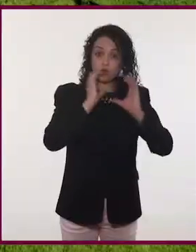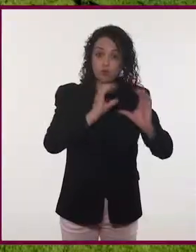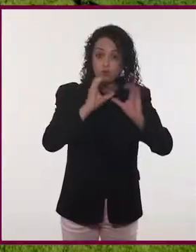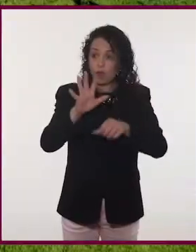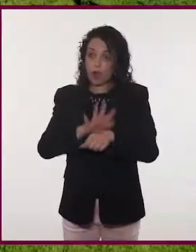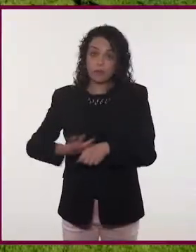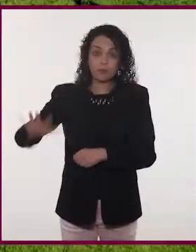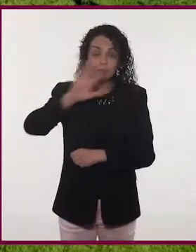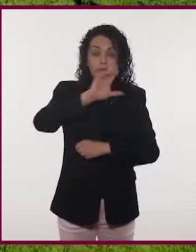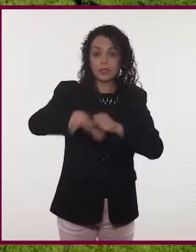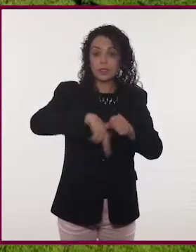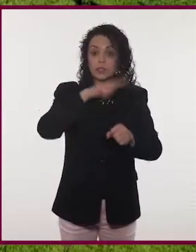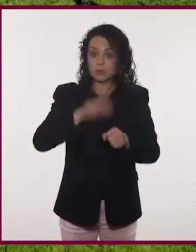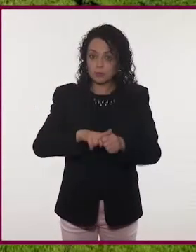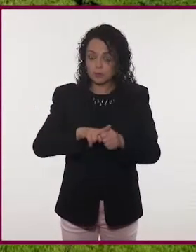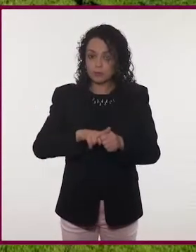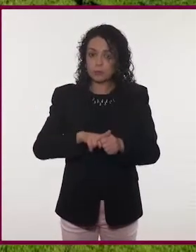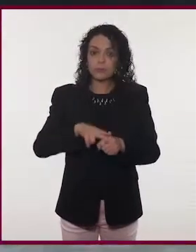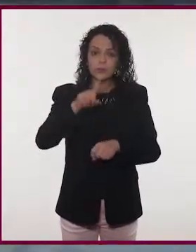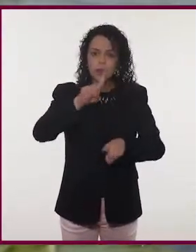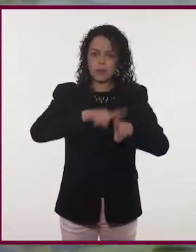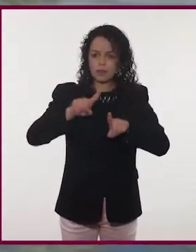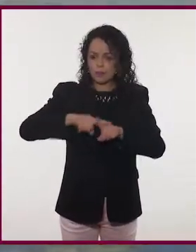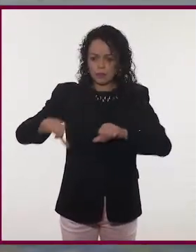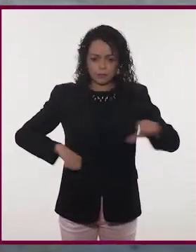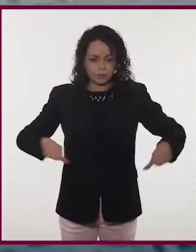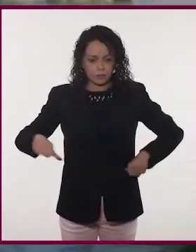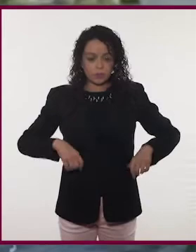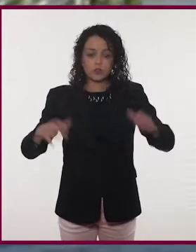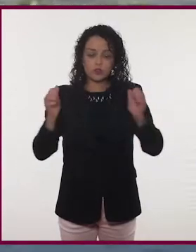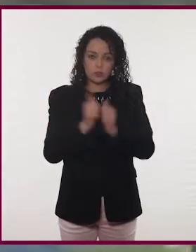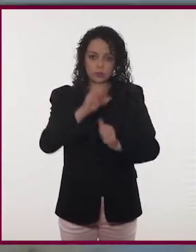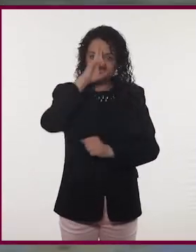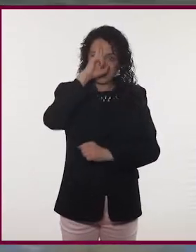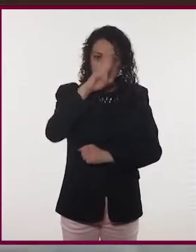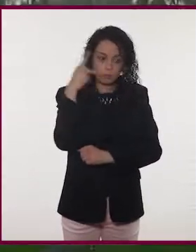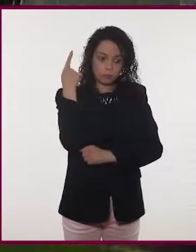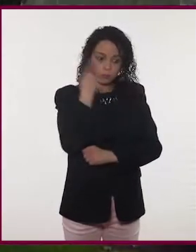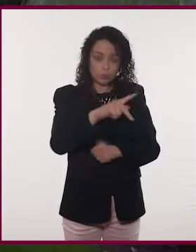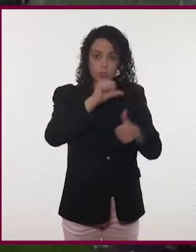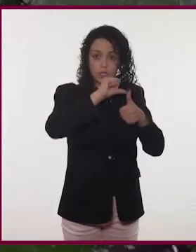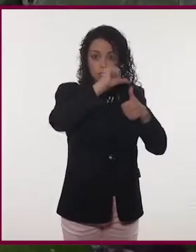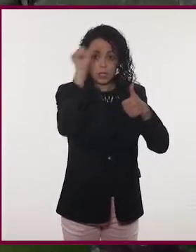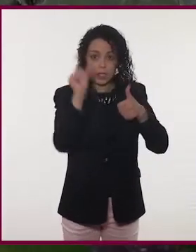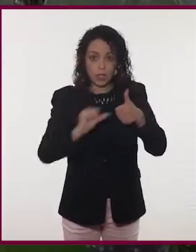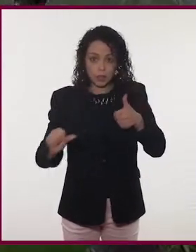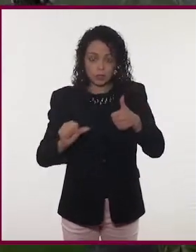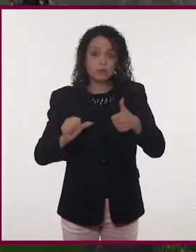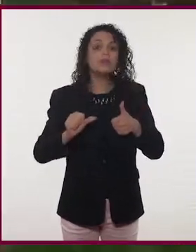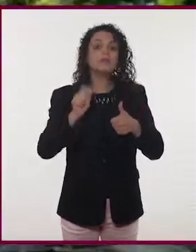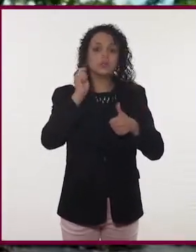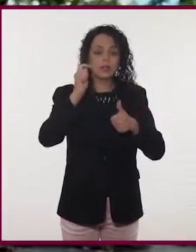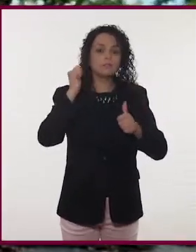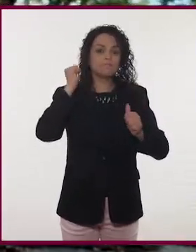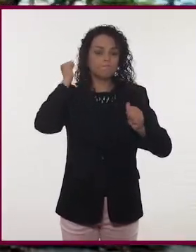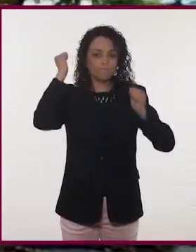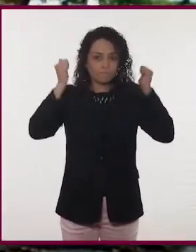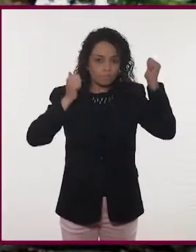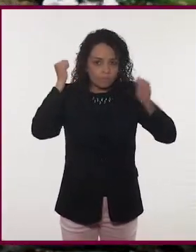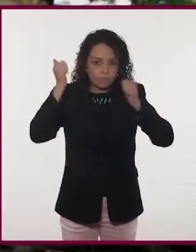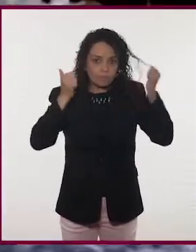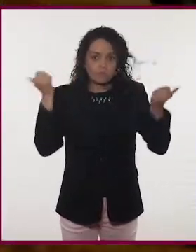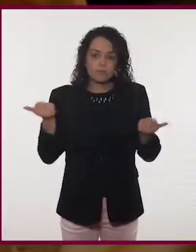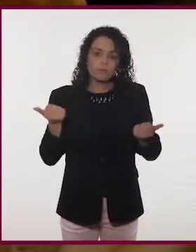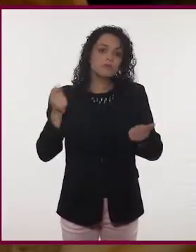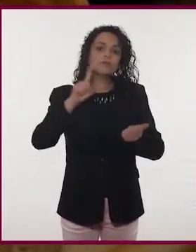a conservar el entorno natural. Practica todas las actividades con respeto al patrimonio artístico, arqueológico,